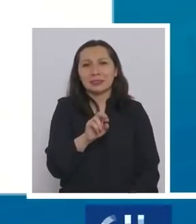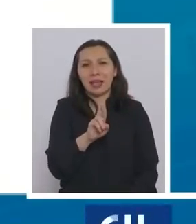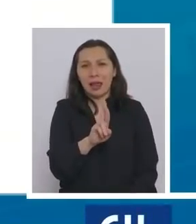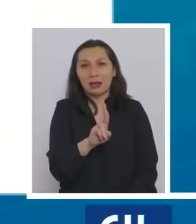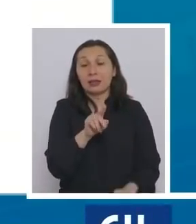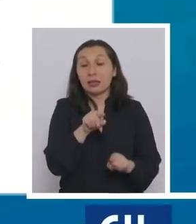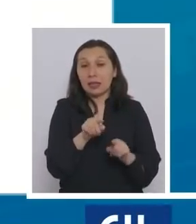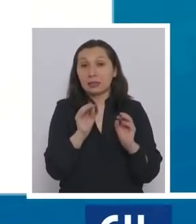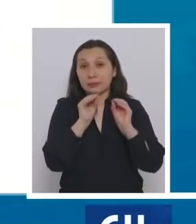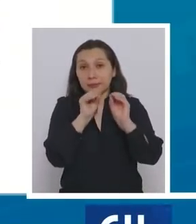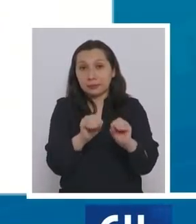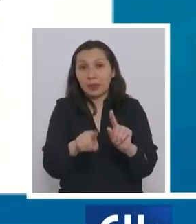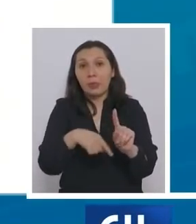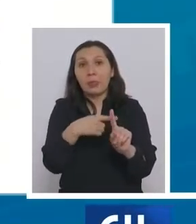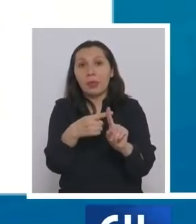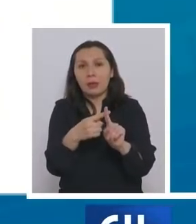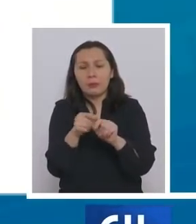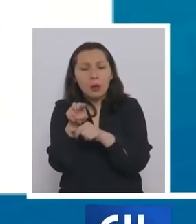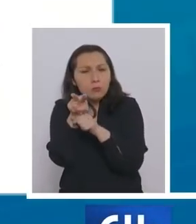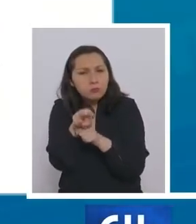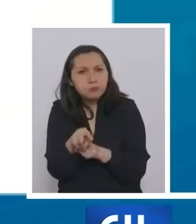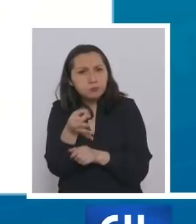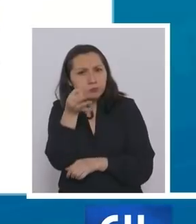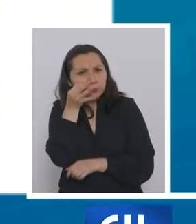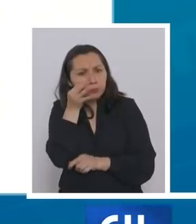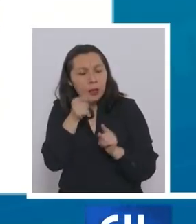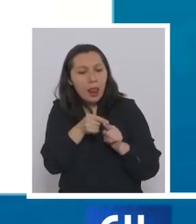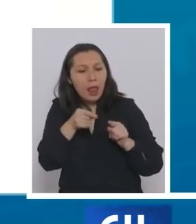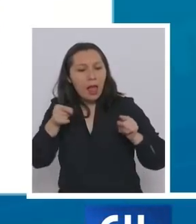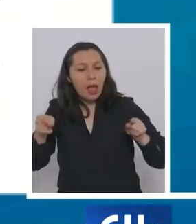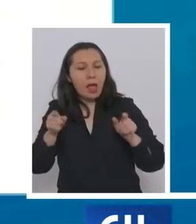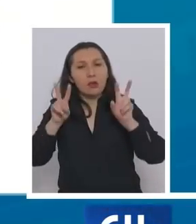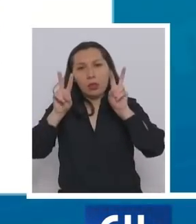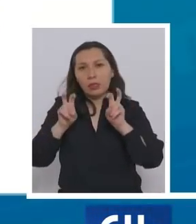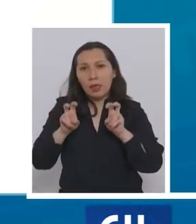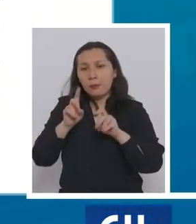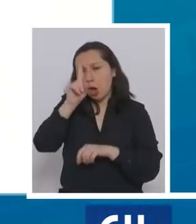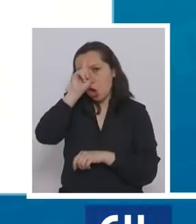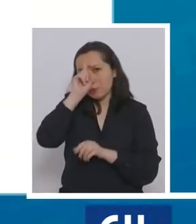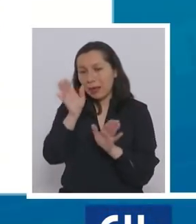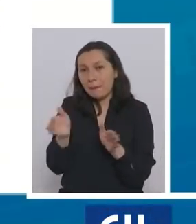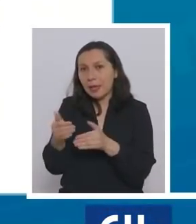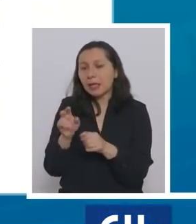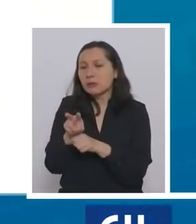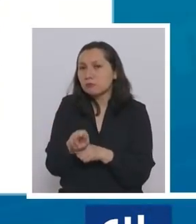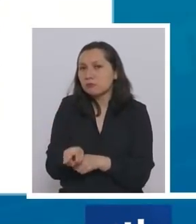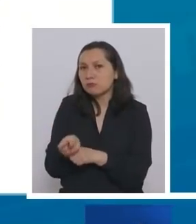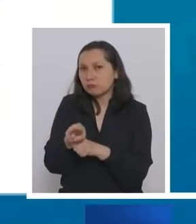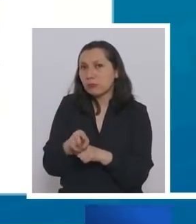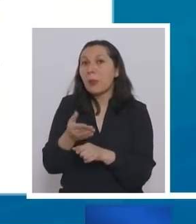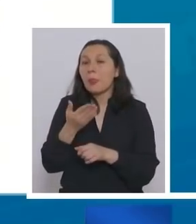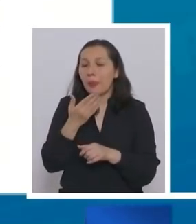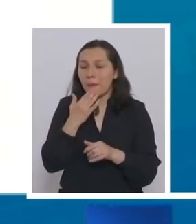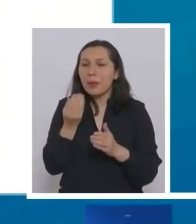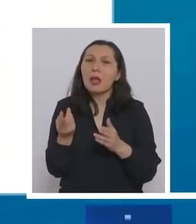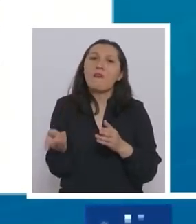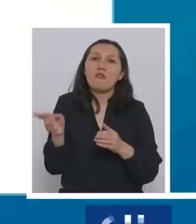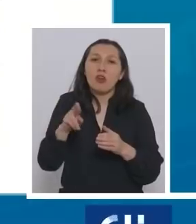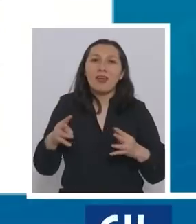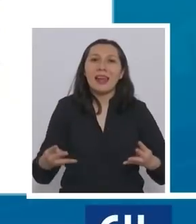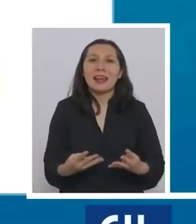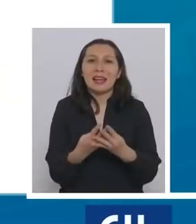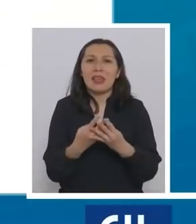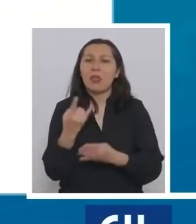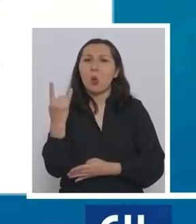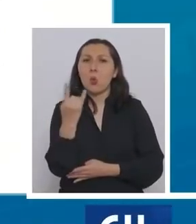La implementación, además, de unidades de observación prolongada asociadas a atención primaria y la reactivación de la red integrada